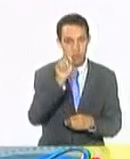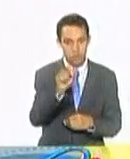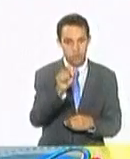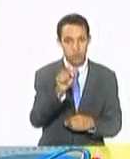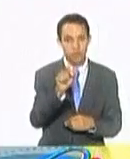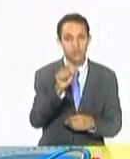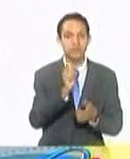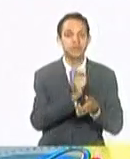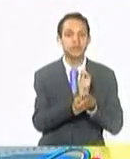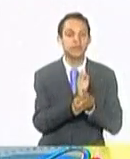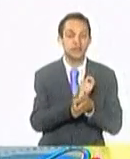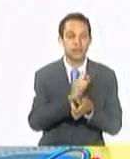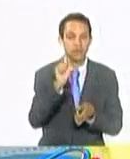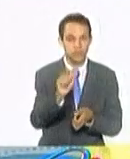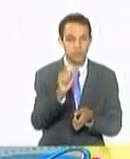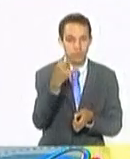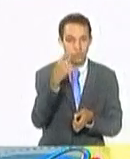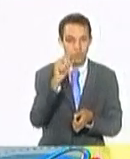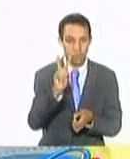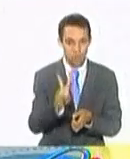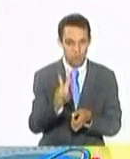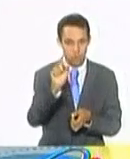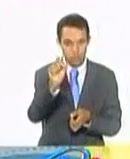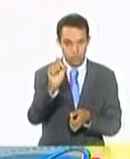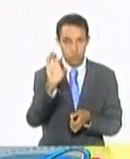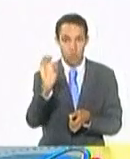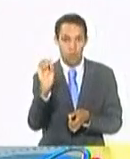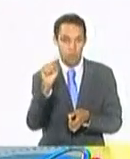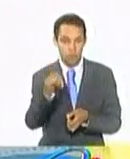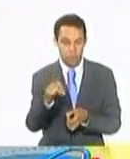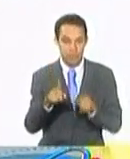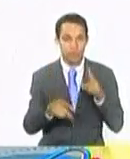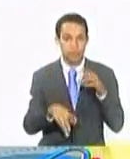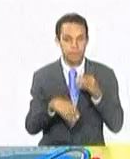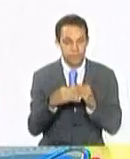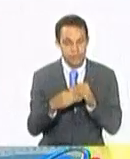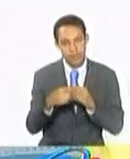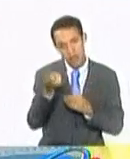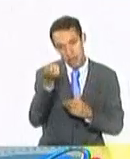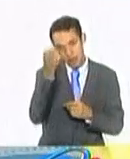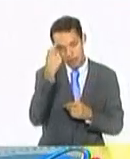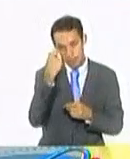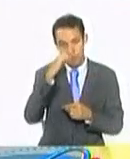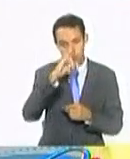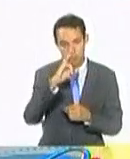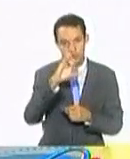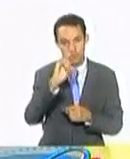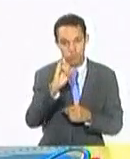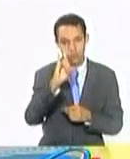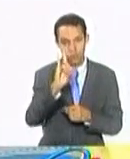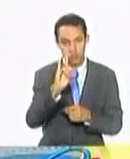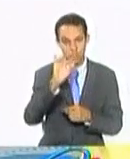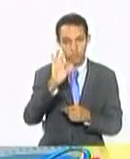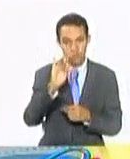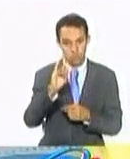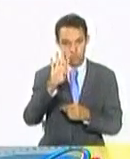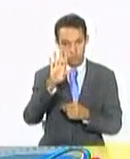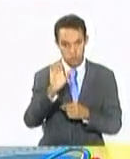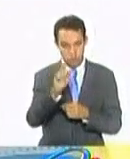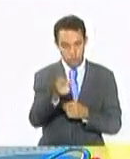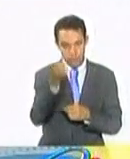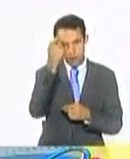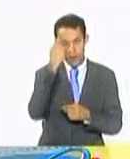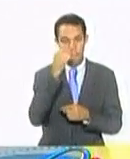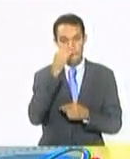www.telecafe.gov.co también estos programas están grabados en YouTube buscando nombre Jorge Enrique rojas qu se no han